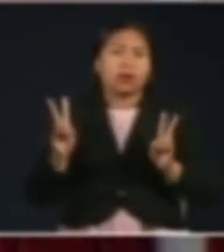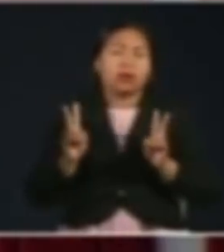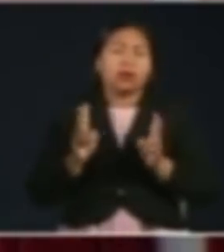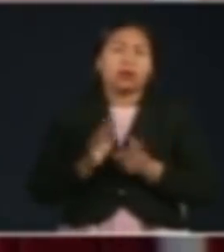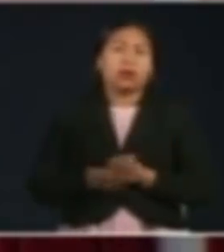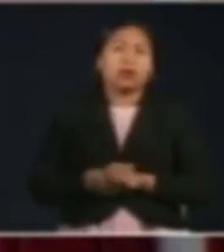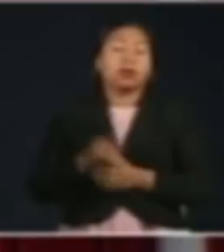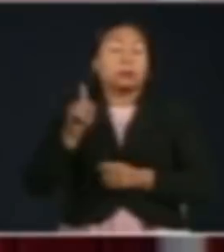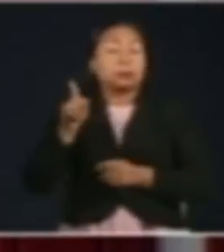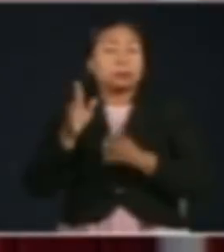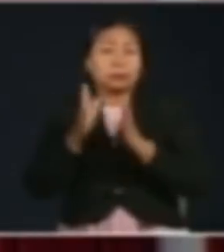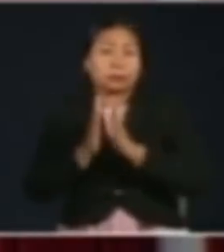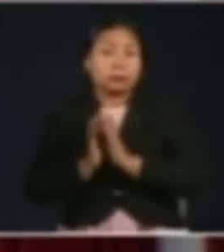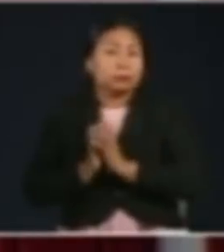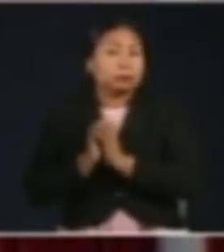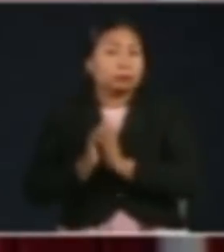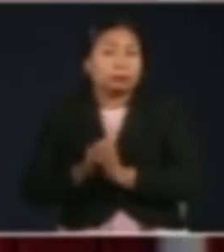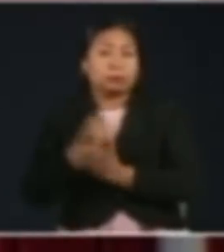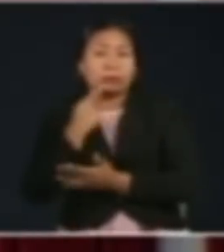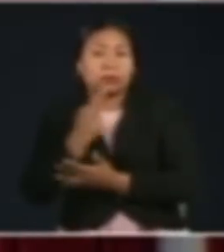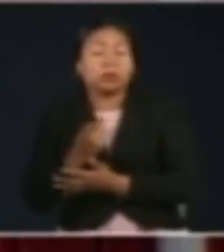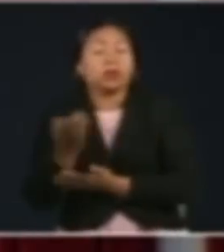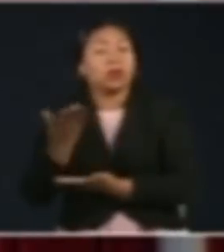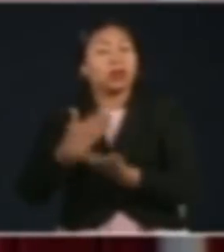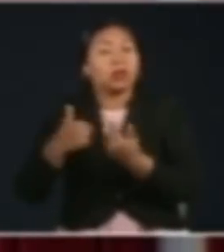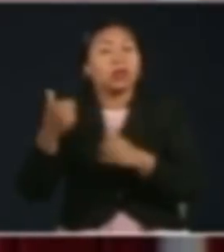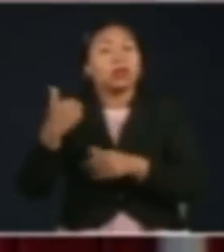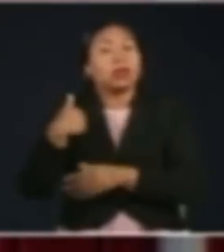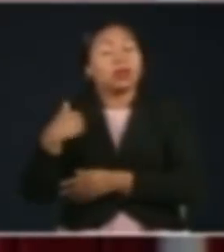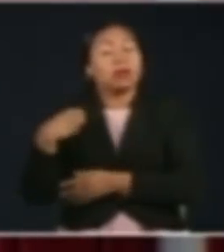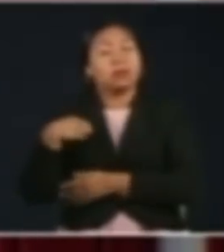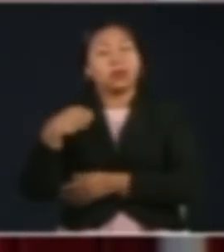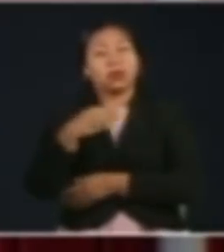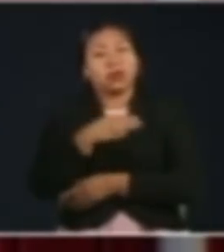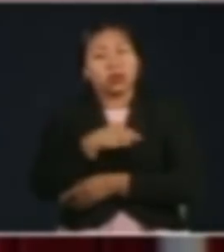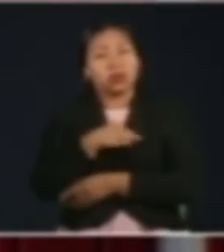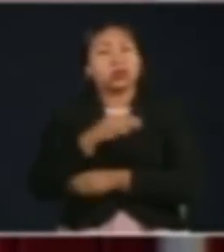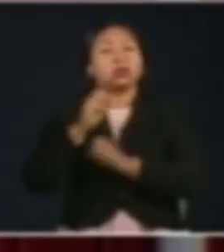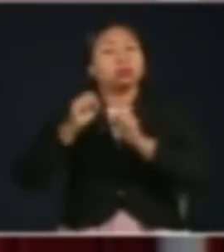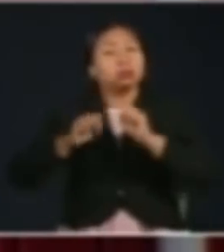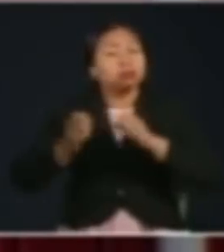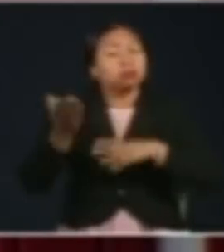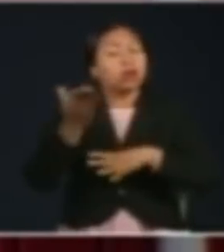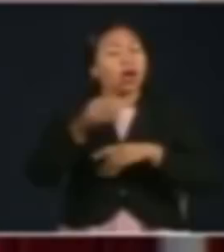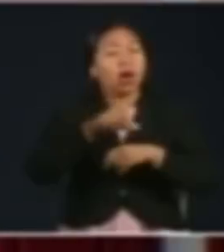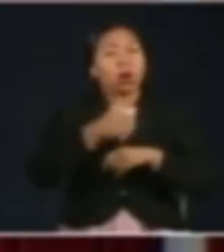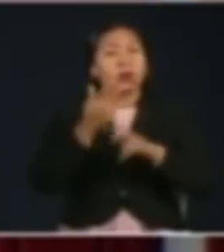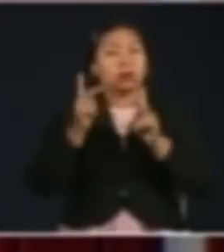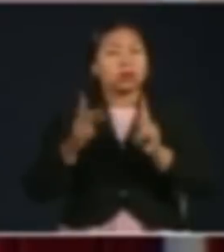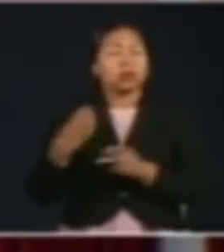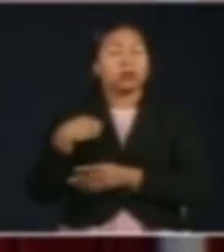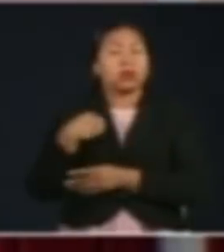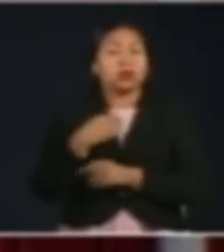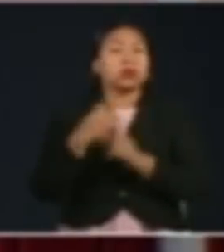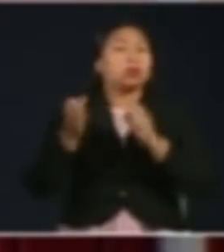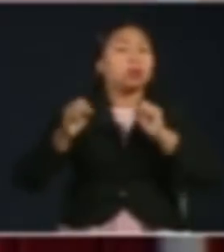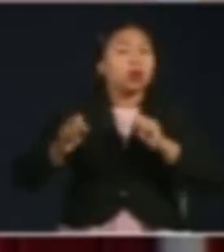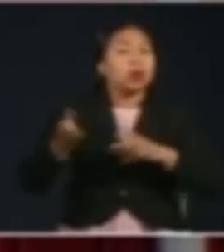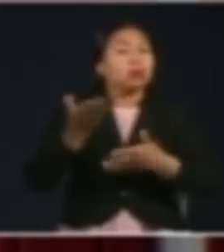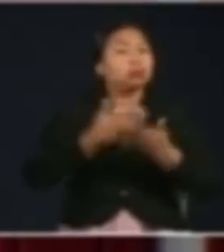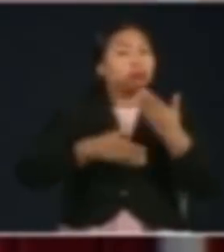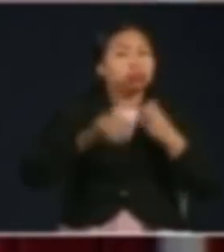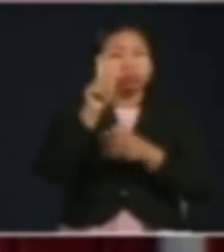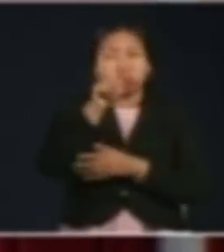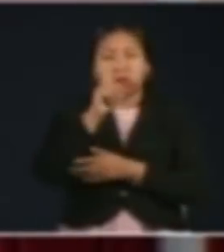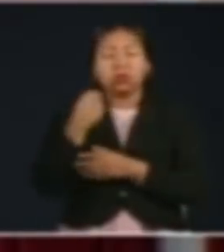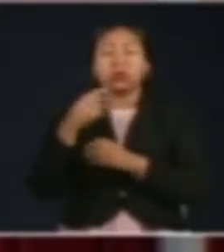por eso tiene que venir el ministro y nosotros comenzar a citar para que también le rindan cuentas